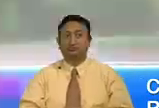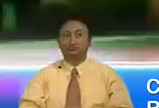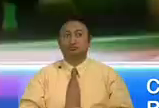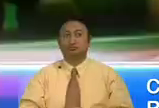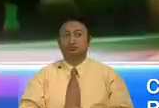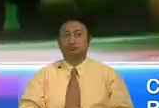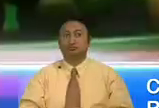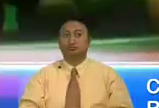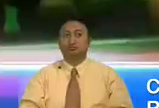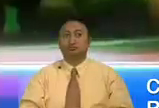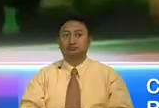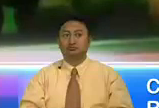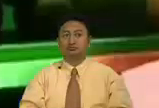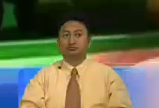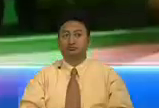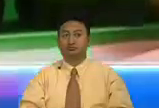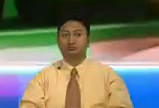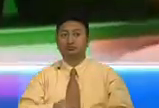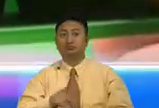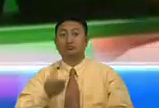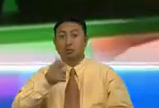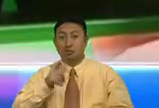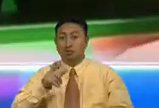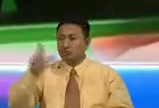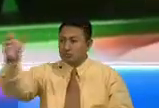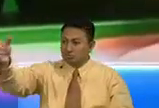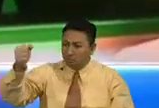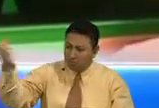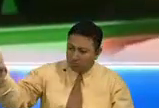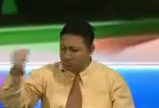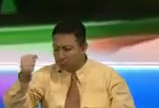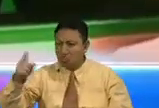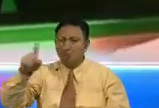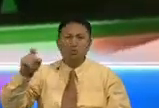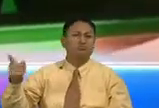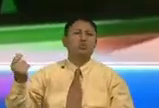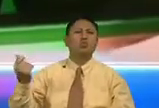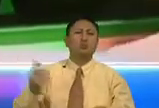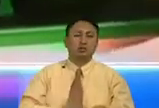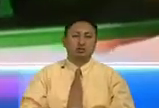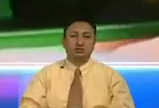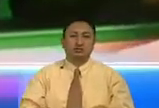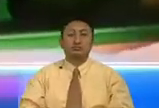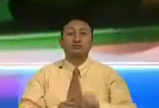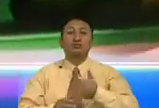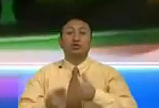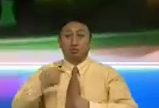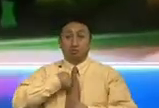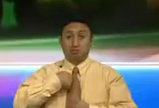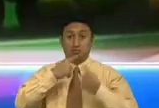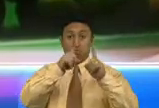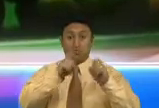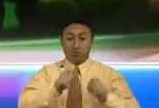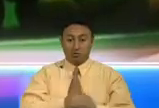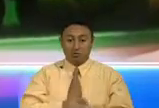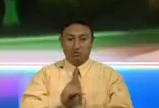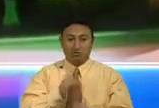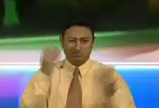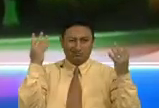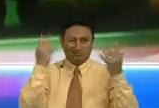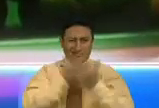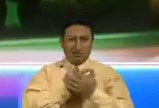El otro está preguntando por los tragos, está cogiendo, como manipulando. En uno de esos me pregunta, me distrae, ¿no? A mí